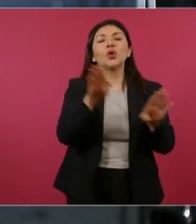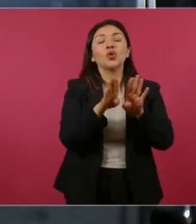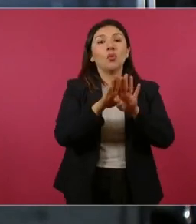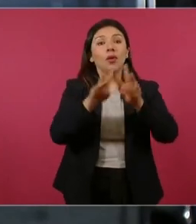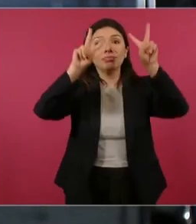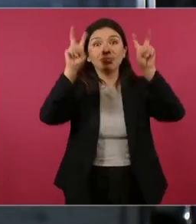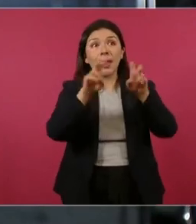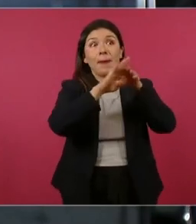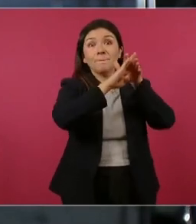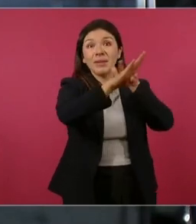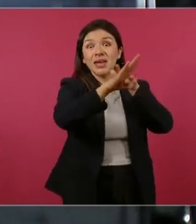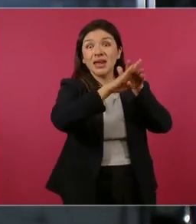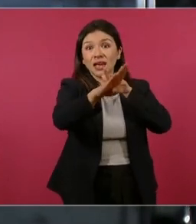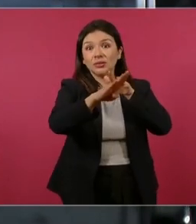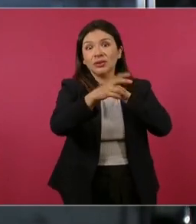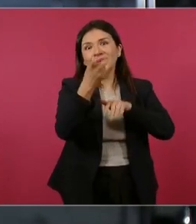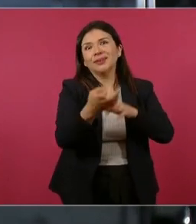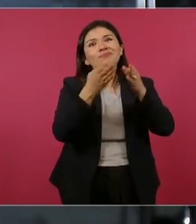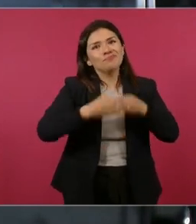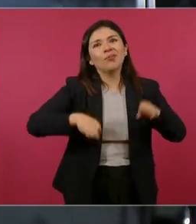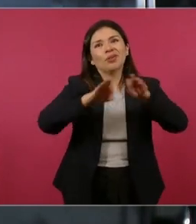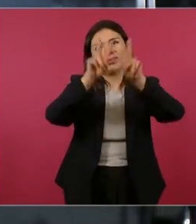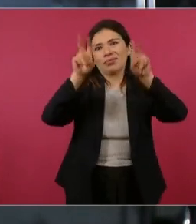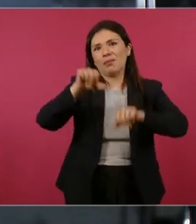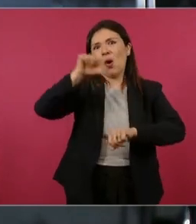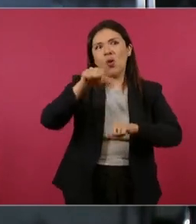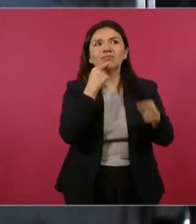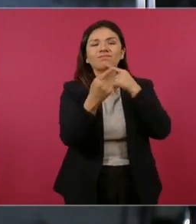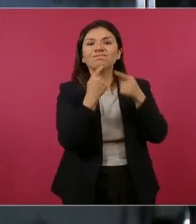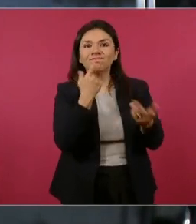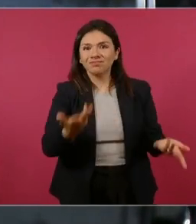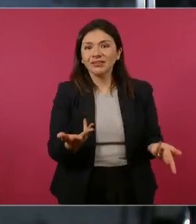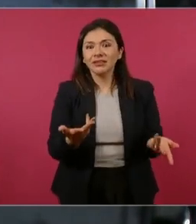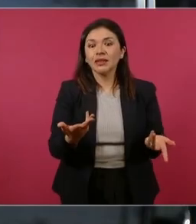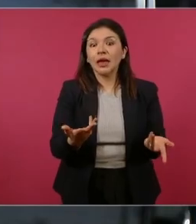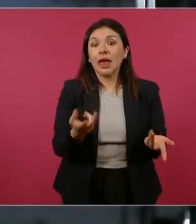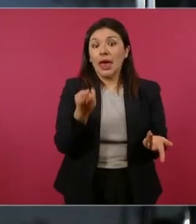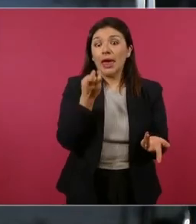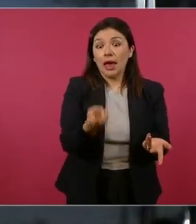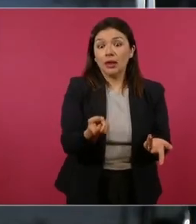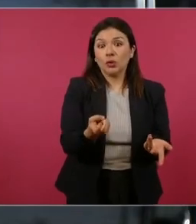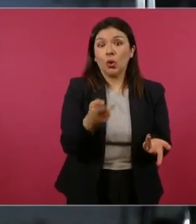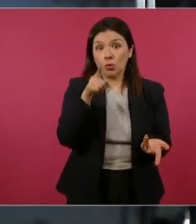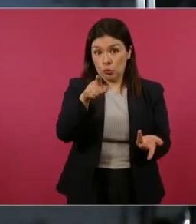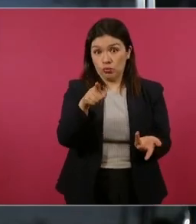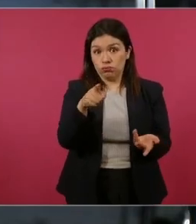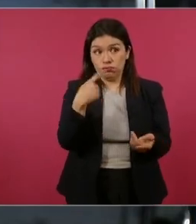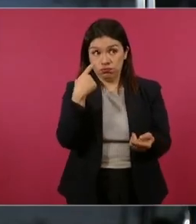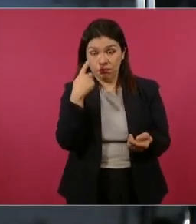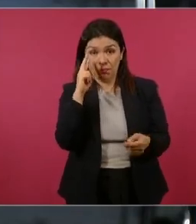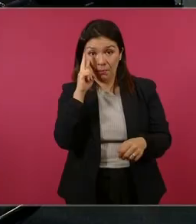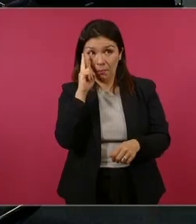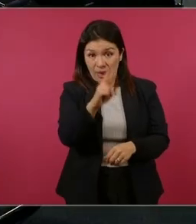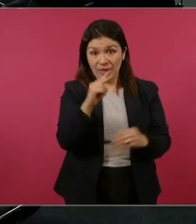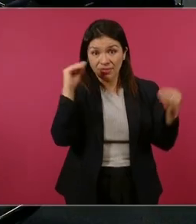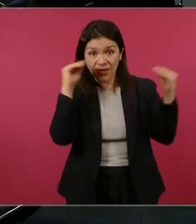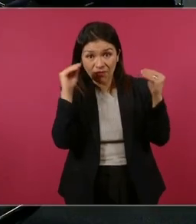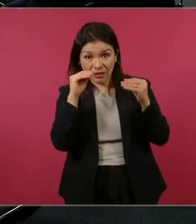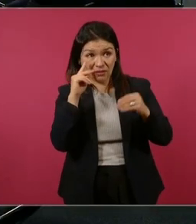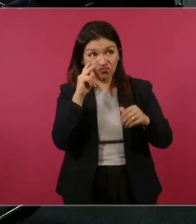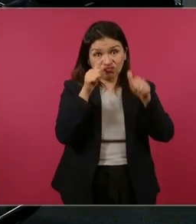la migración, pero es de los temas más importantes que van a tomar el día de hoy. Y bueno, si lo verá o estará al pendiente de este